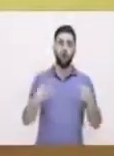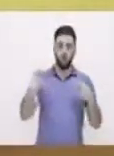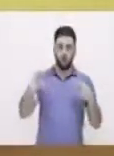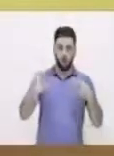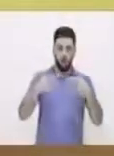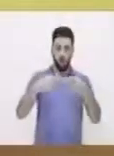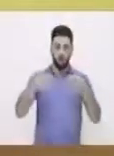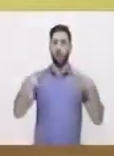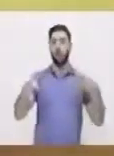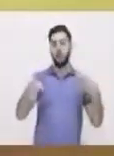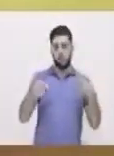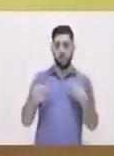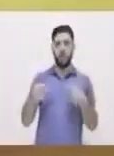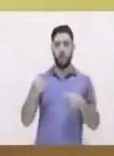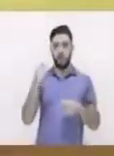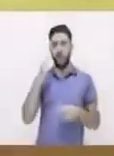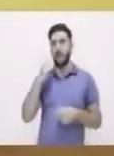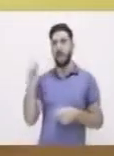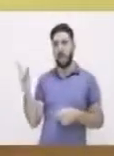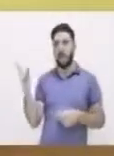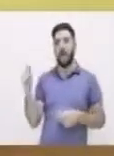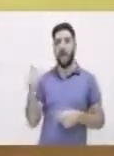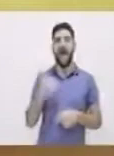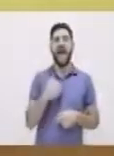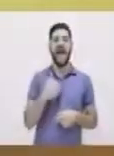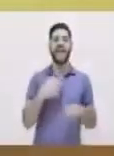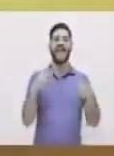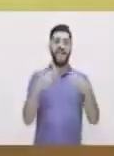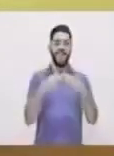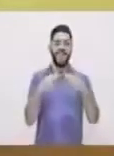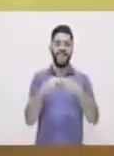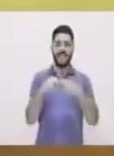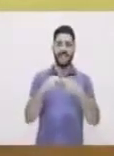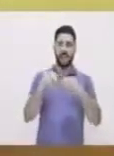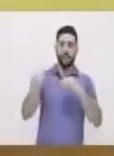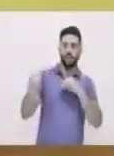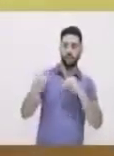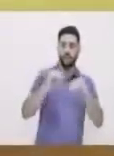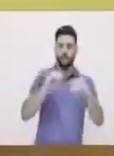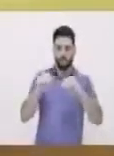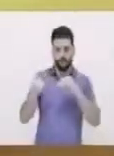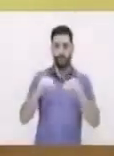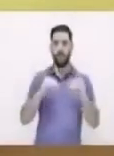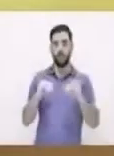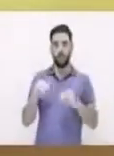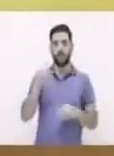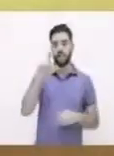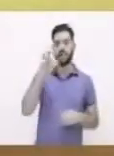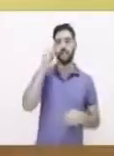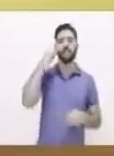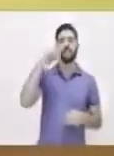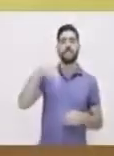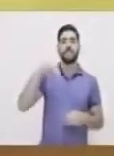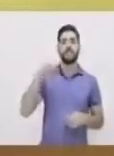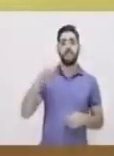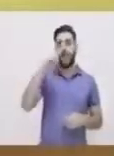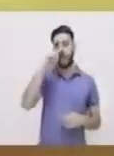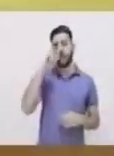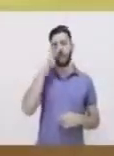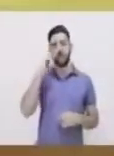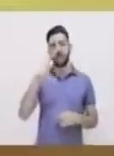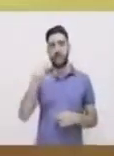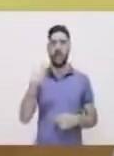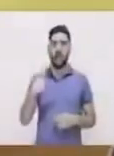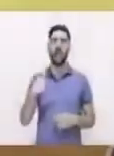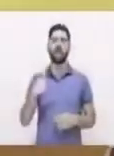Hay una conservación o se mantiene la energía cinética en el choque de las monedas. Pero ¿será que solo sucede con